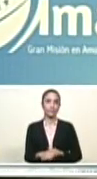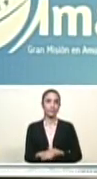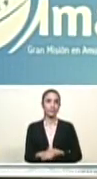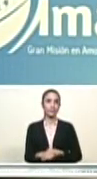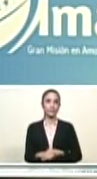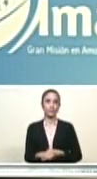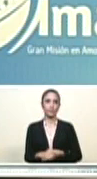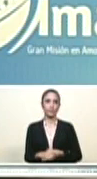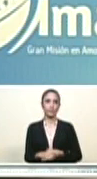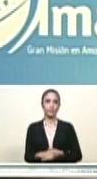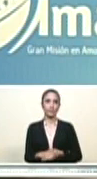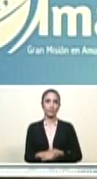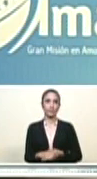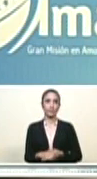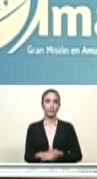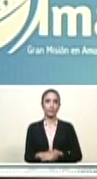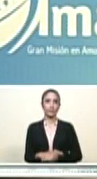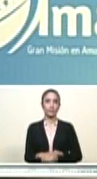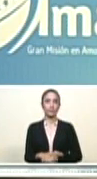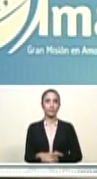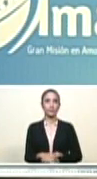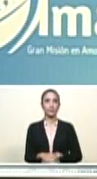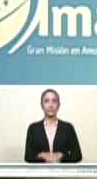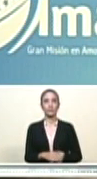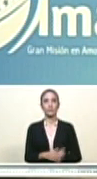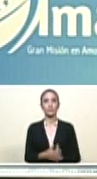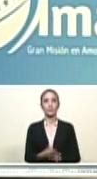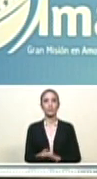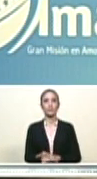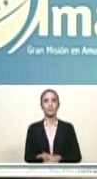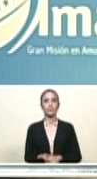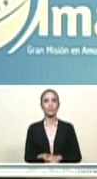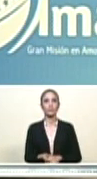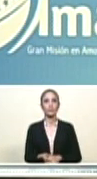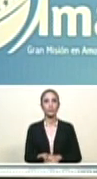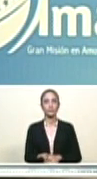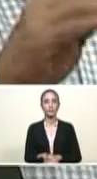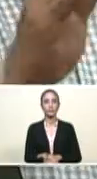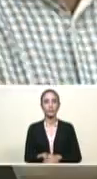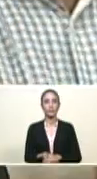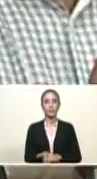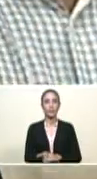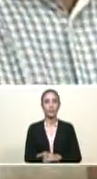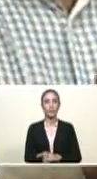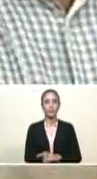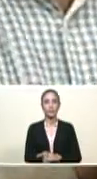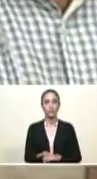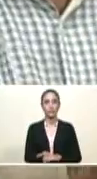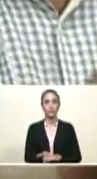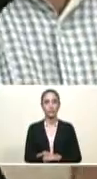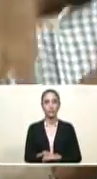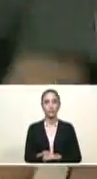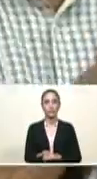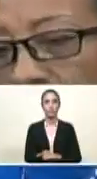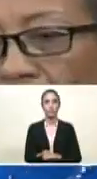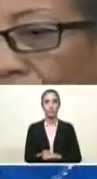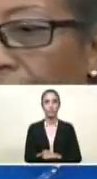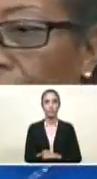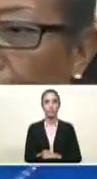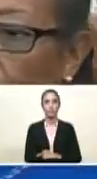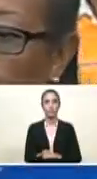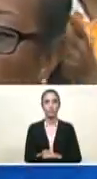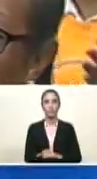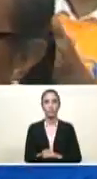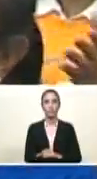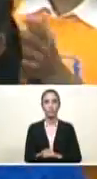Así es. A Rafael Guillermo Rodríguez Acosta, a Marelis Pérez Marcano. Marelis,